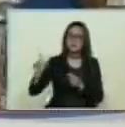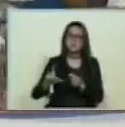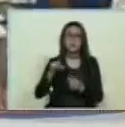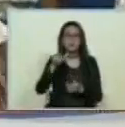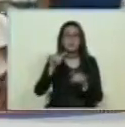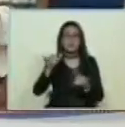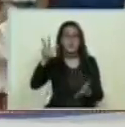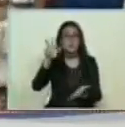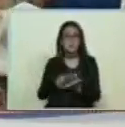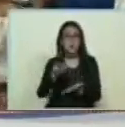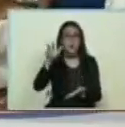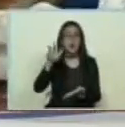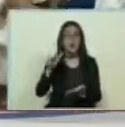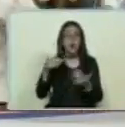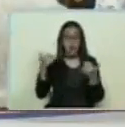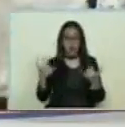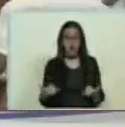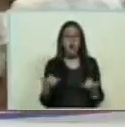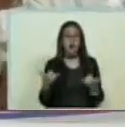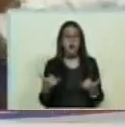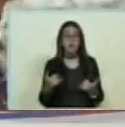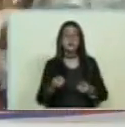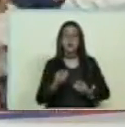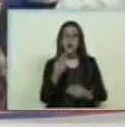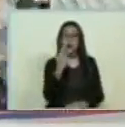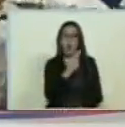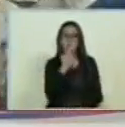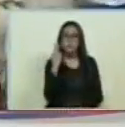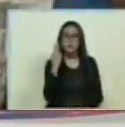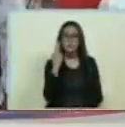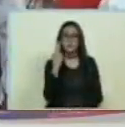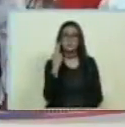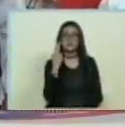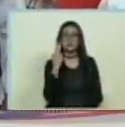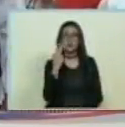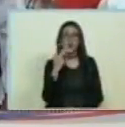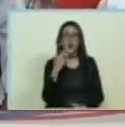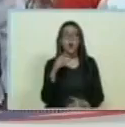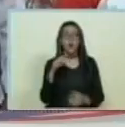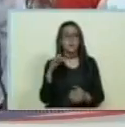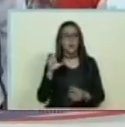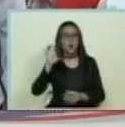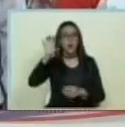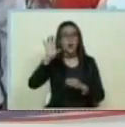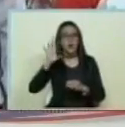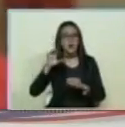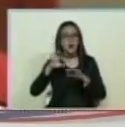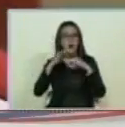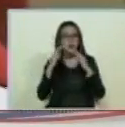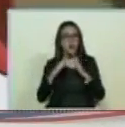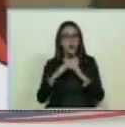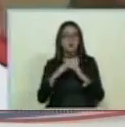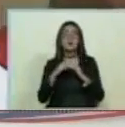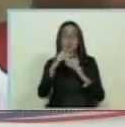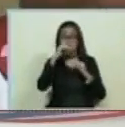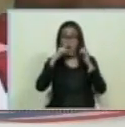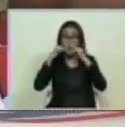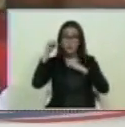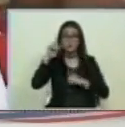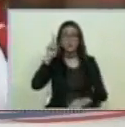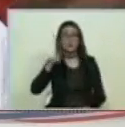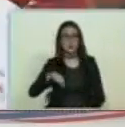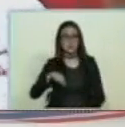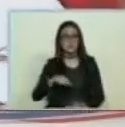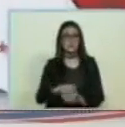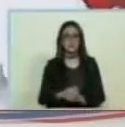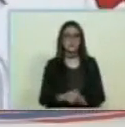usted ha aprobado y que hoy una vez más ratifica el compromiso con la gran misión Hogares de la Patria y con nuestros adultos mayores.